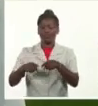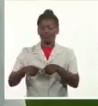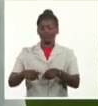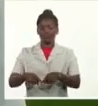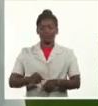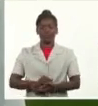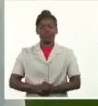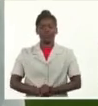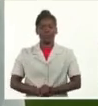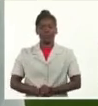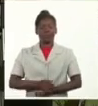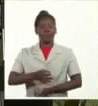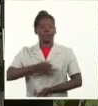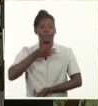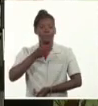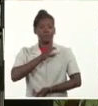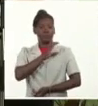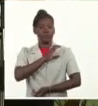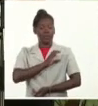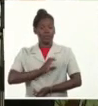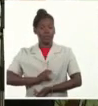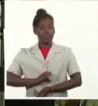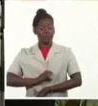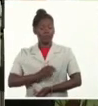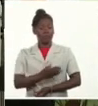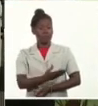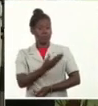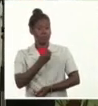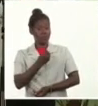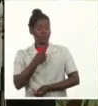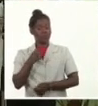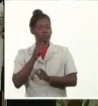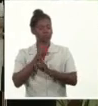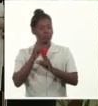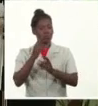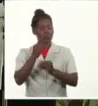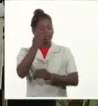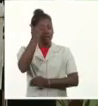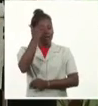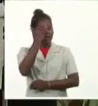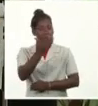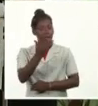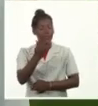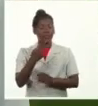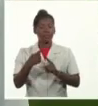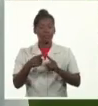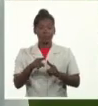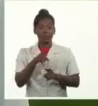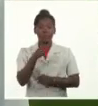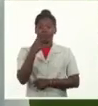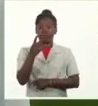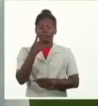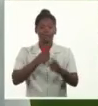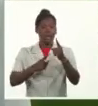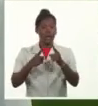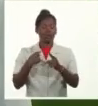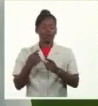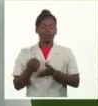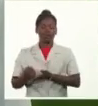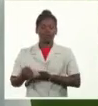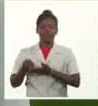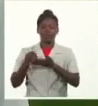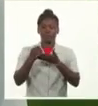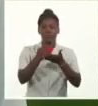su declaración y su llamado a que se ponga fin a la ilegítima designación de Cuba como Estado patrocinador